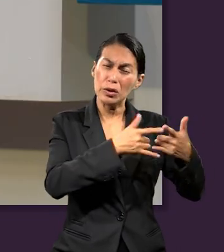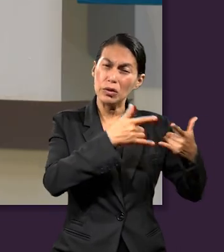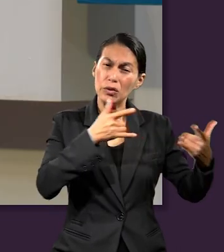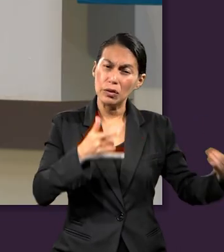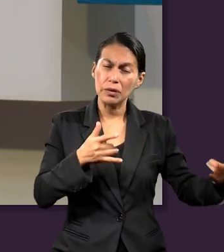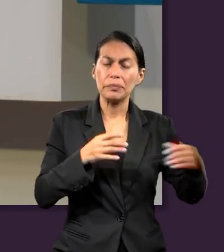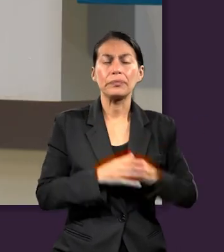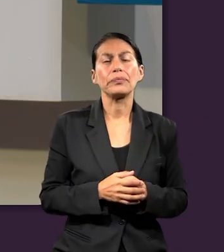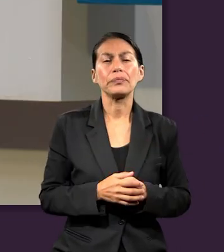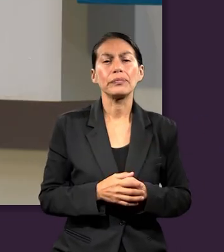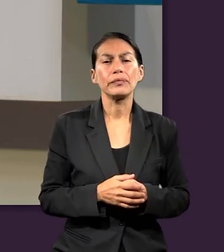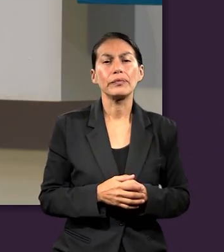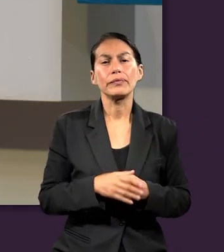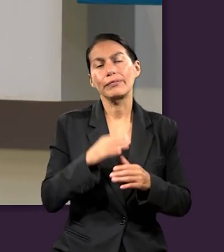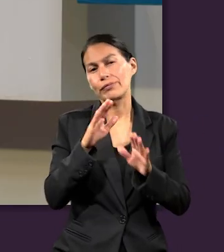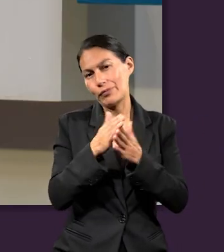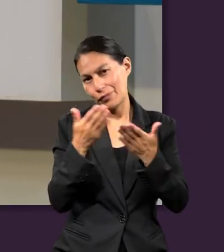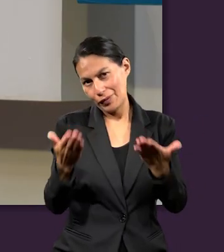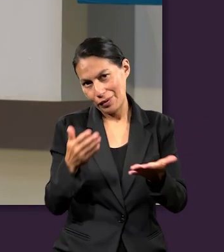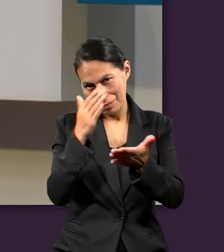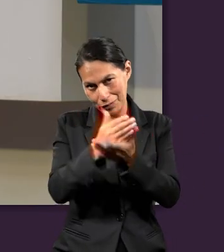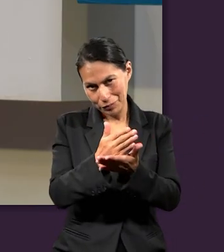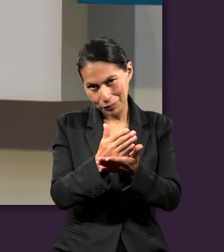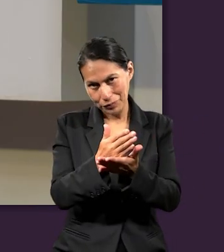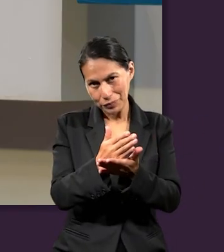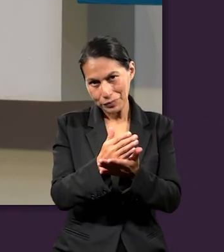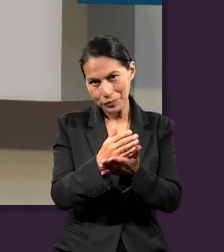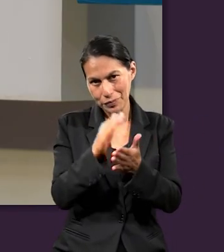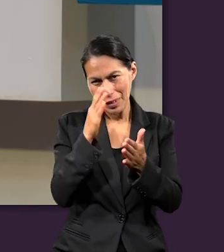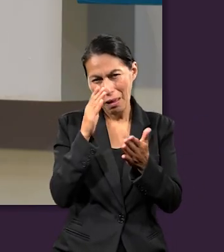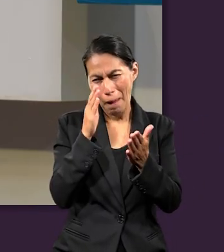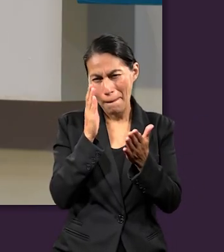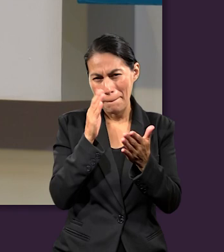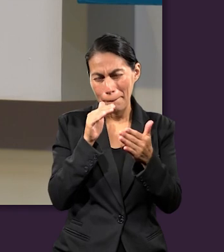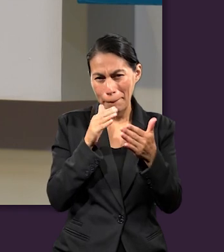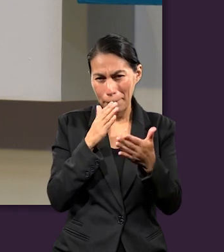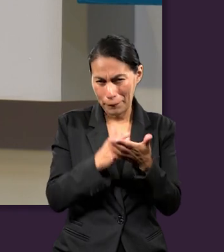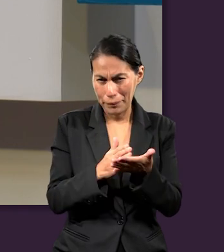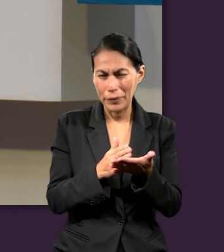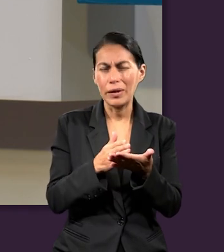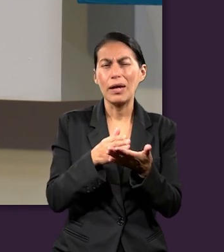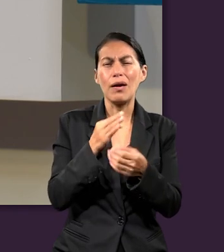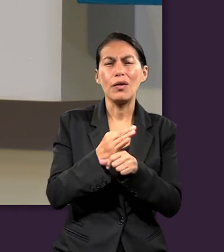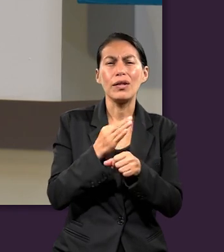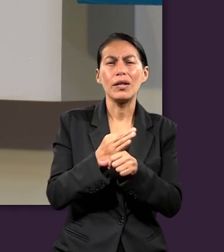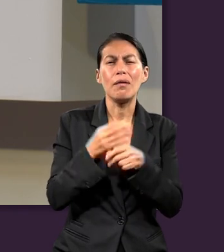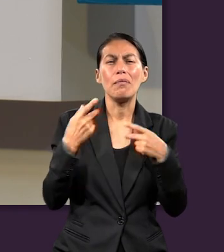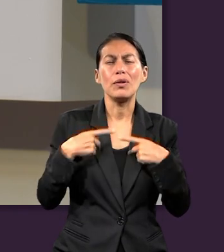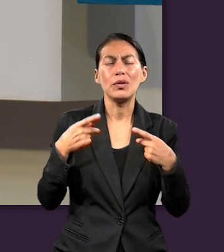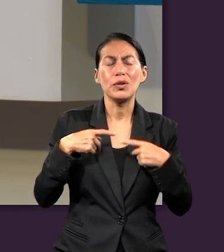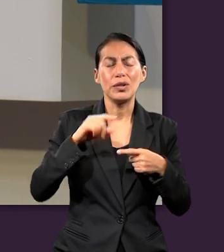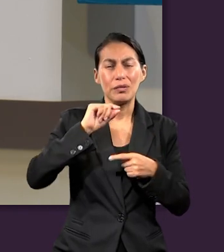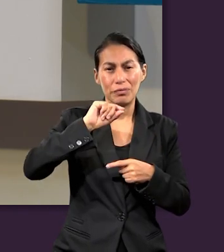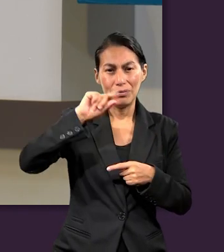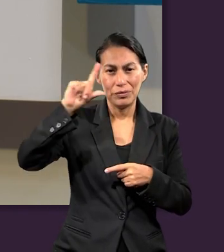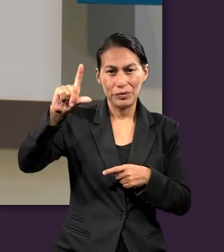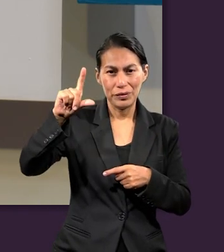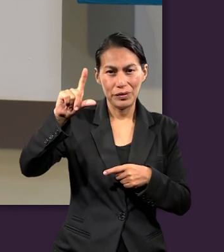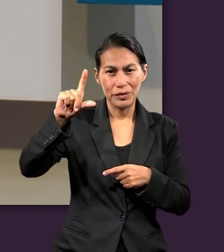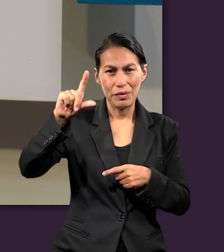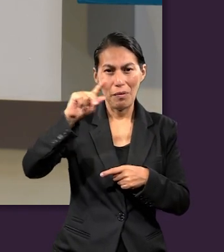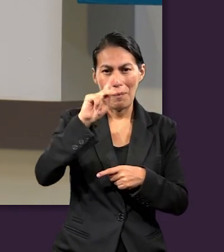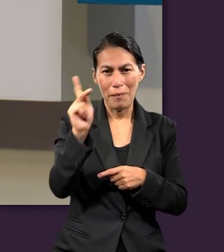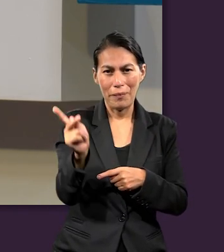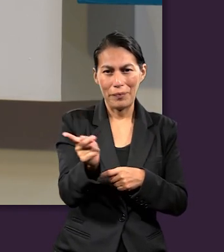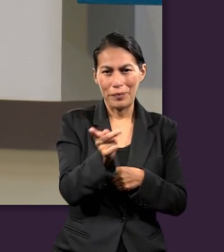sabemos cuándo inicia y cuando termina vamos a hacer una pausita porque Queremos escuchar a uno de los